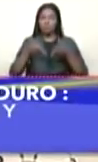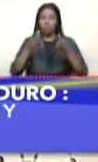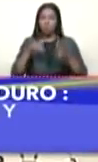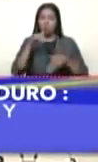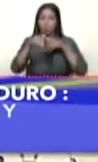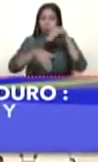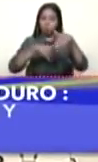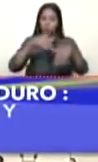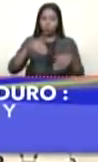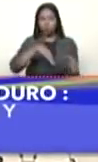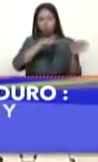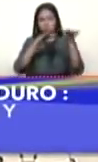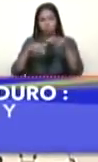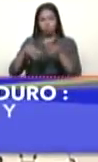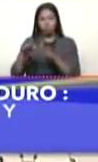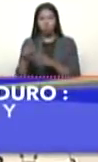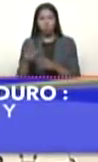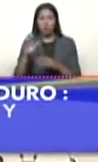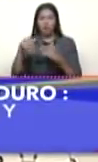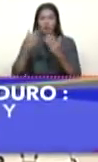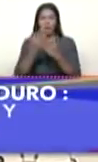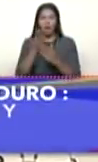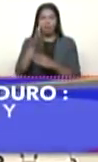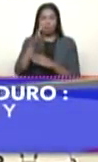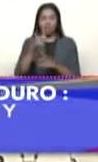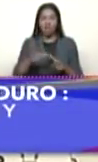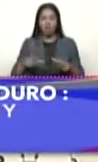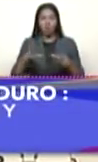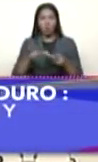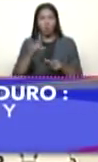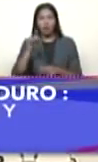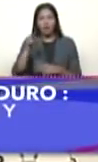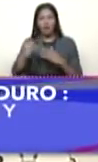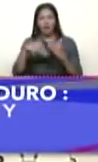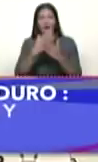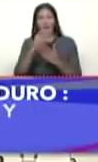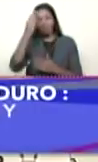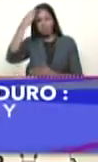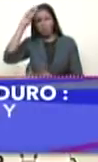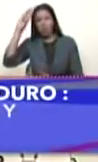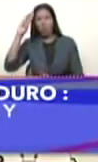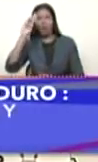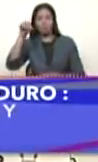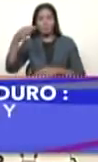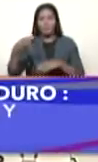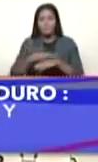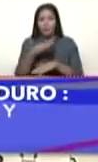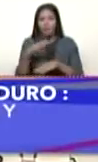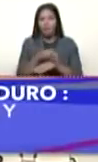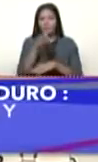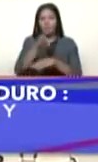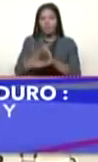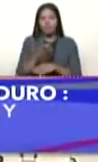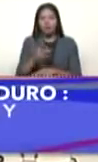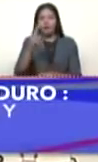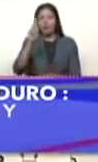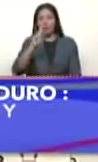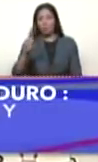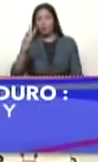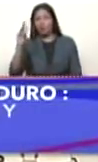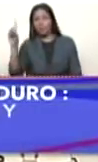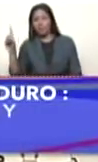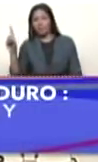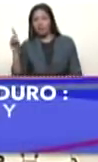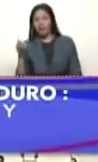punta a punta. Llegaban a lo que hoy es la Florida, Miami, Cuba, República Dominicana. Recorrían el mar